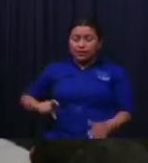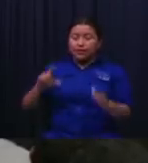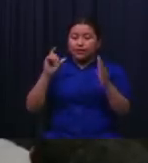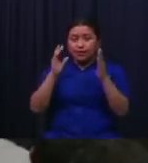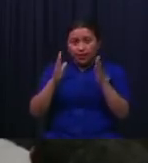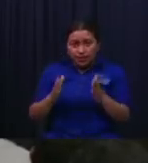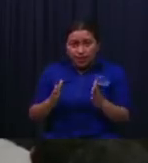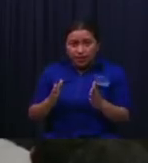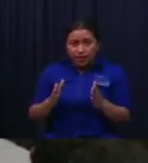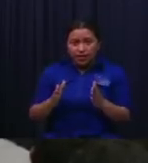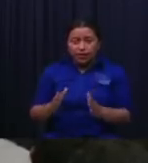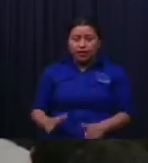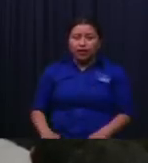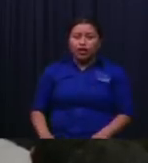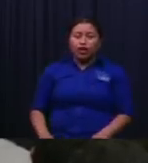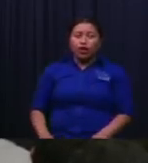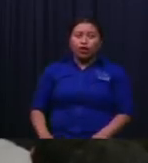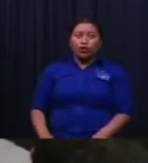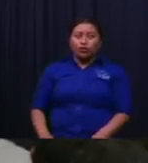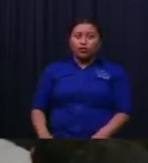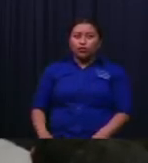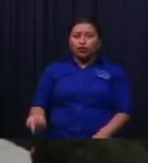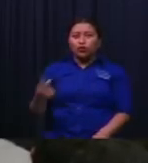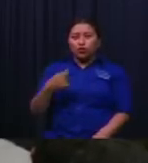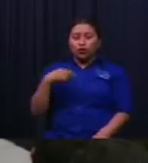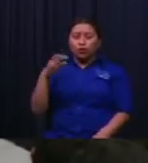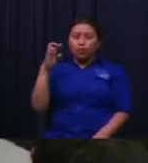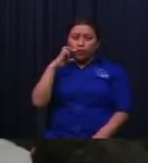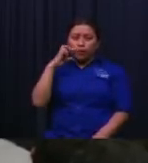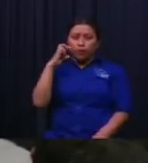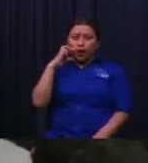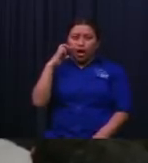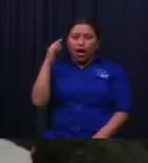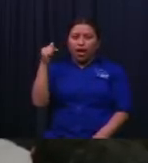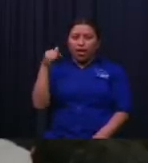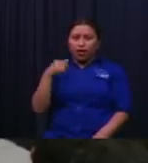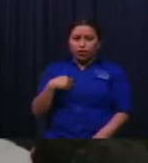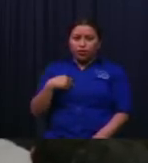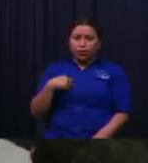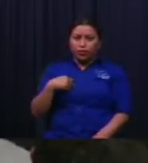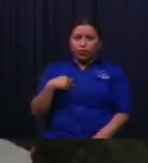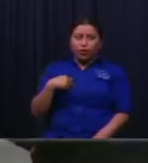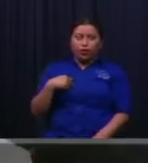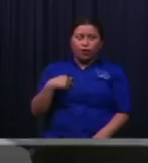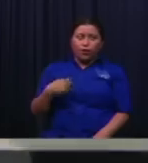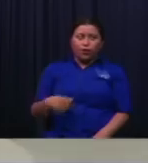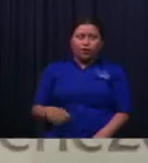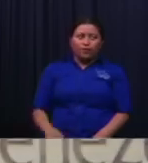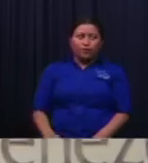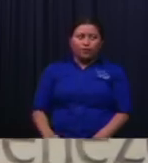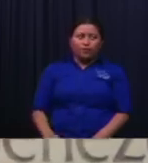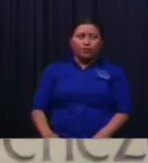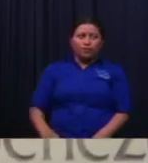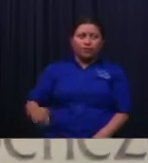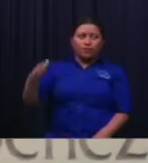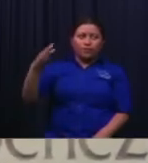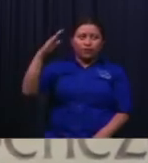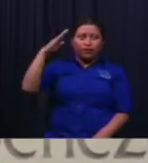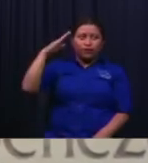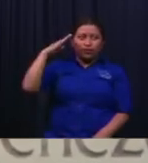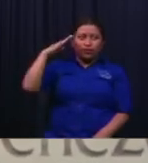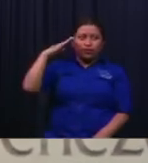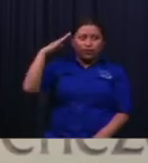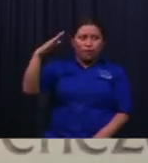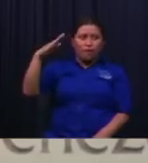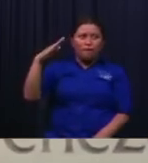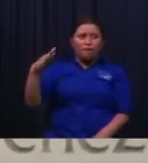Porque como yo soy el tata, yo mando. O como yo soy la nana, yo mando. Y se hace